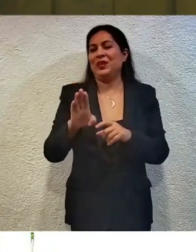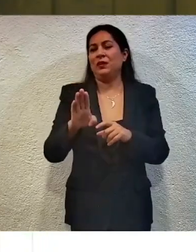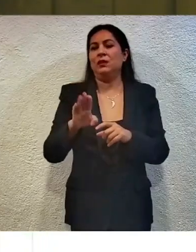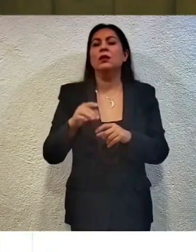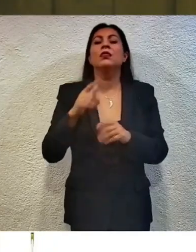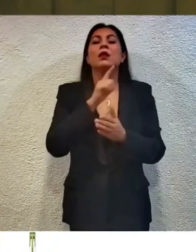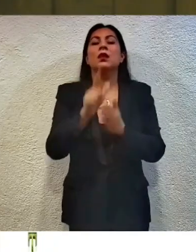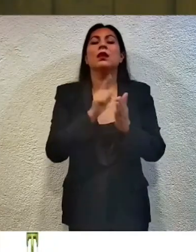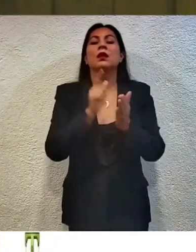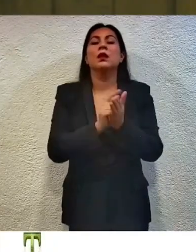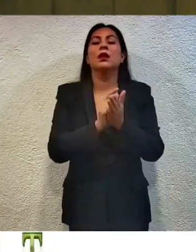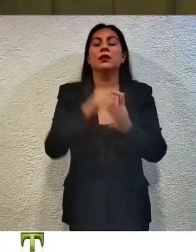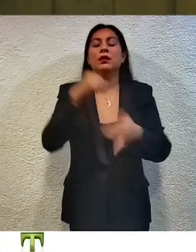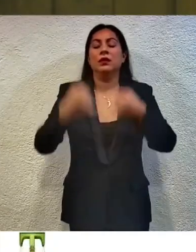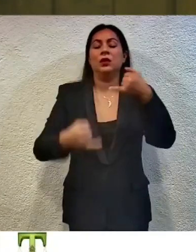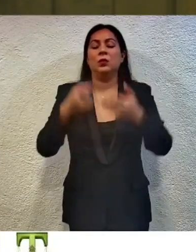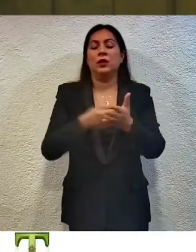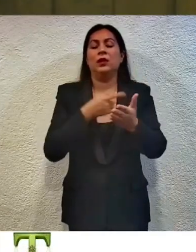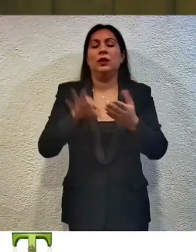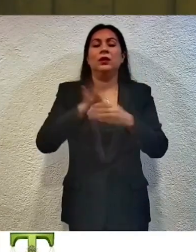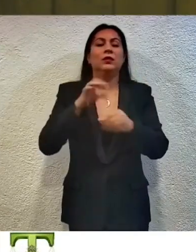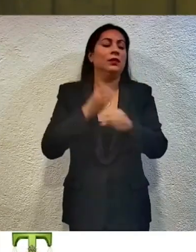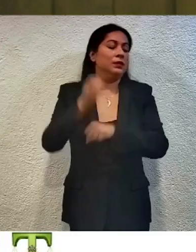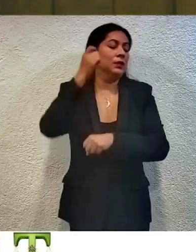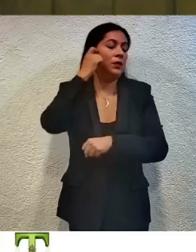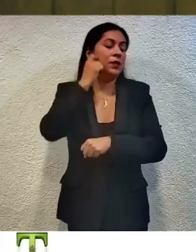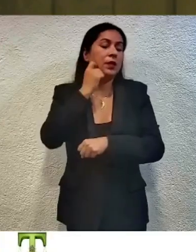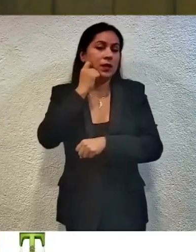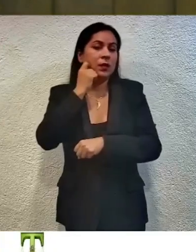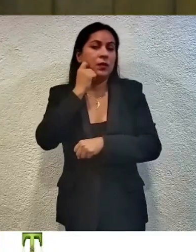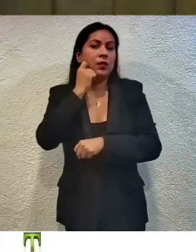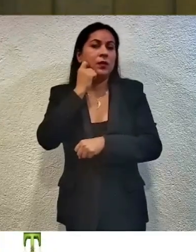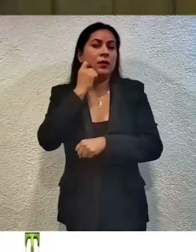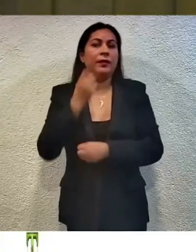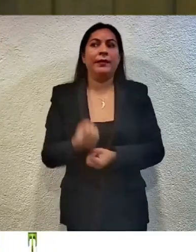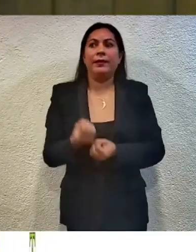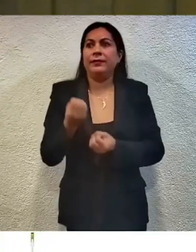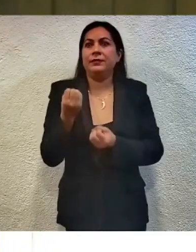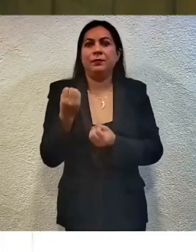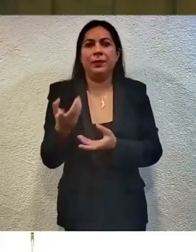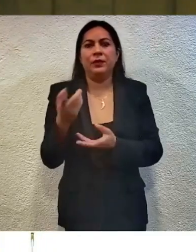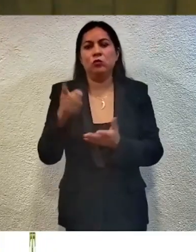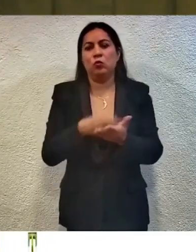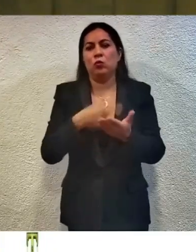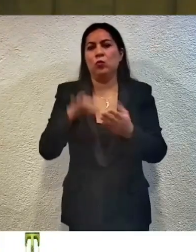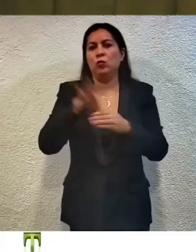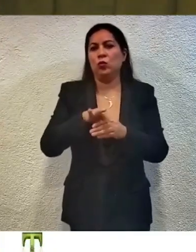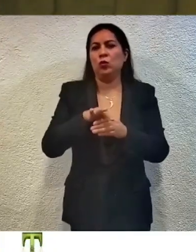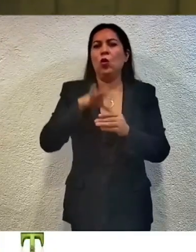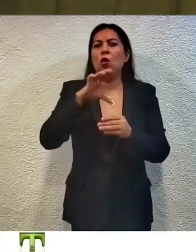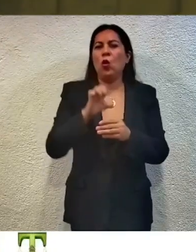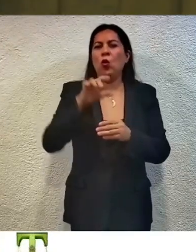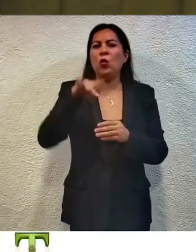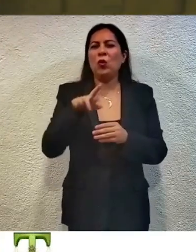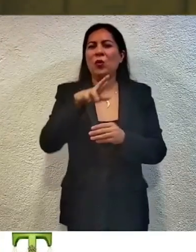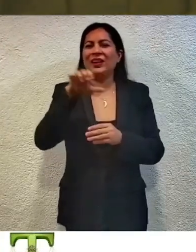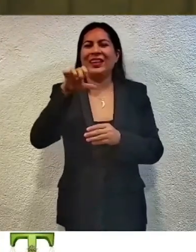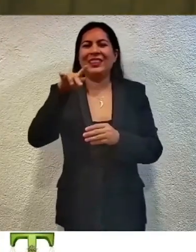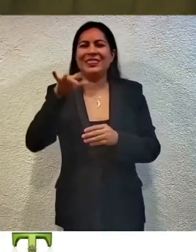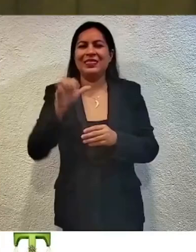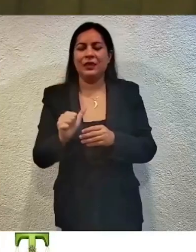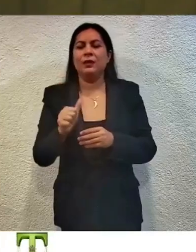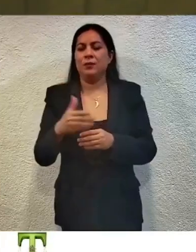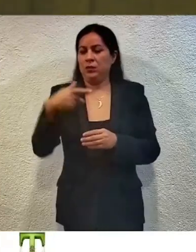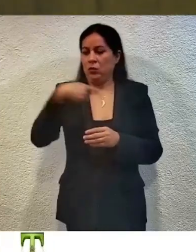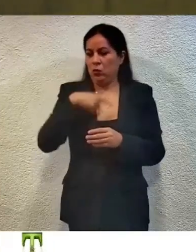de la Ley Orgánica del Tribunal Electoral del Estado de Guerrero, expreso el presente voto concurrente porque si bien